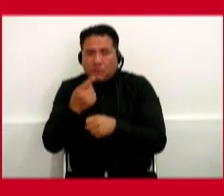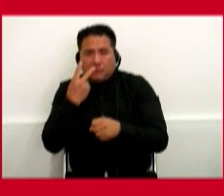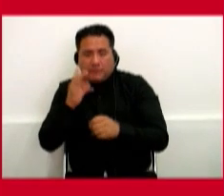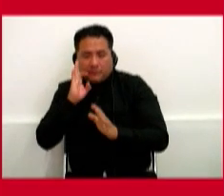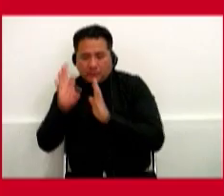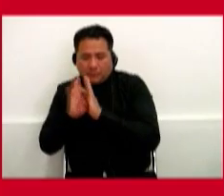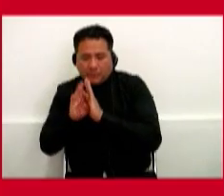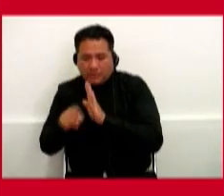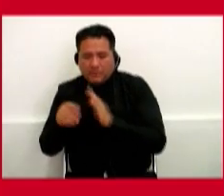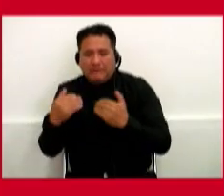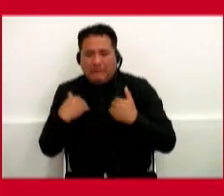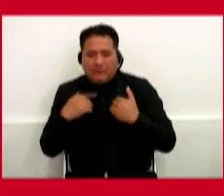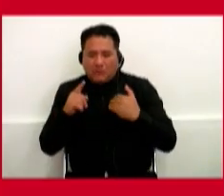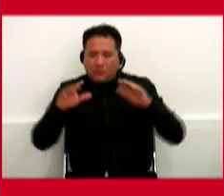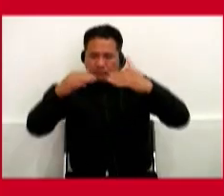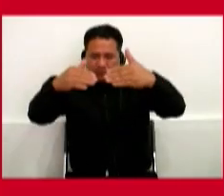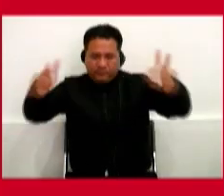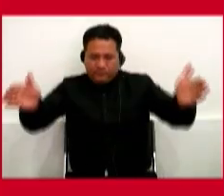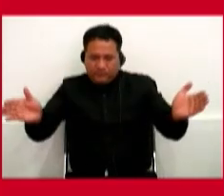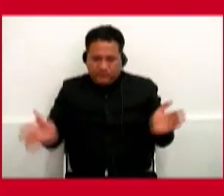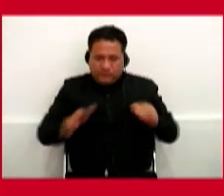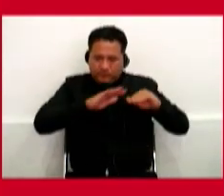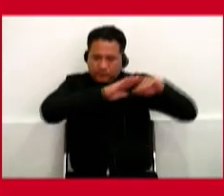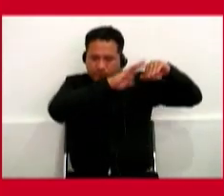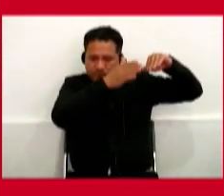pared de un open pit, nosotros debemos